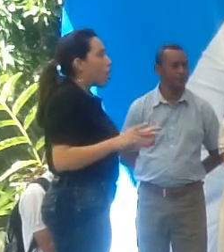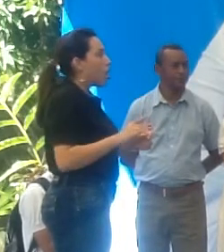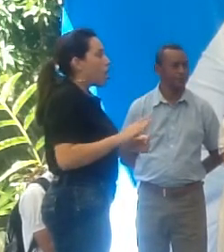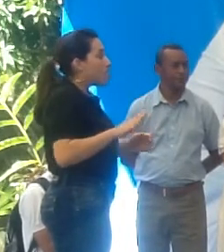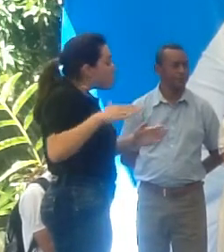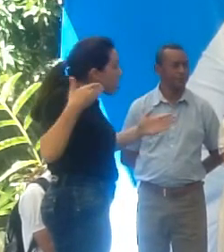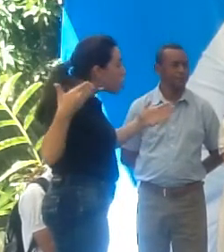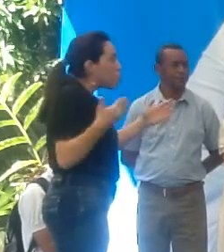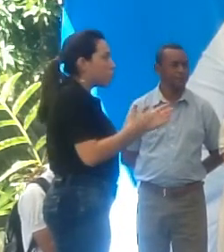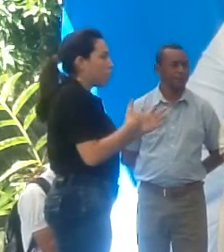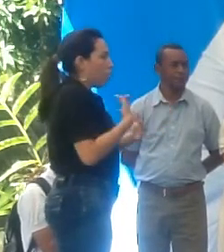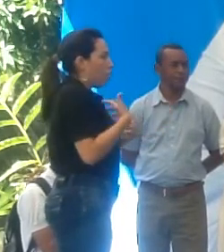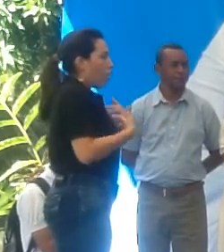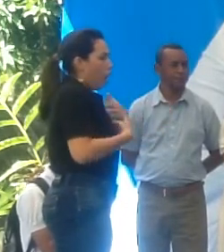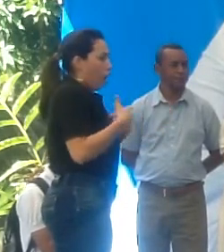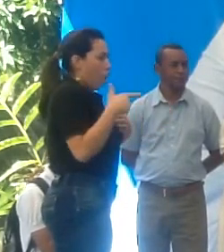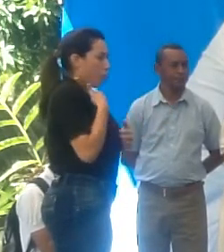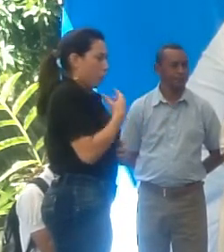temor